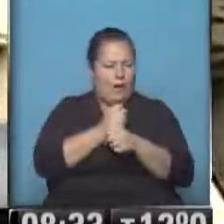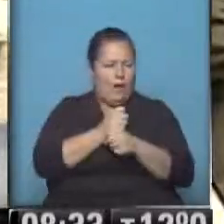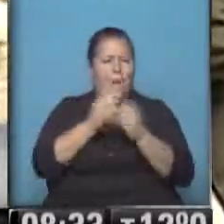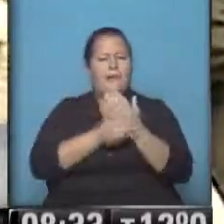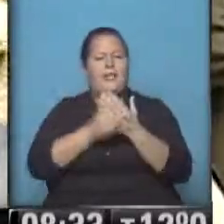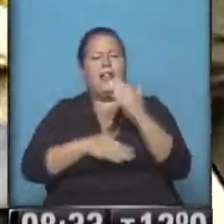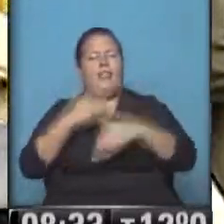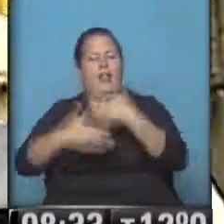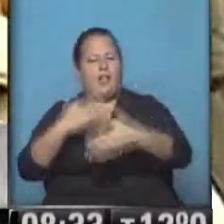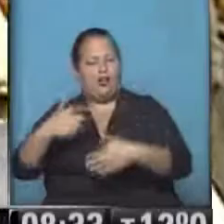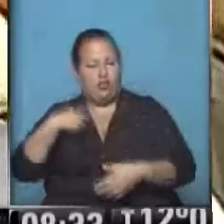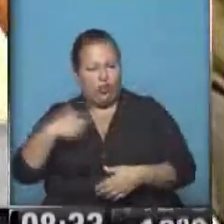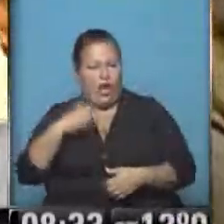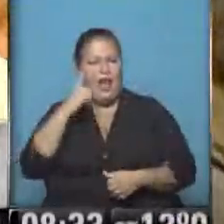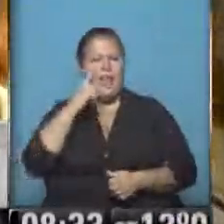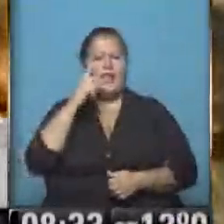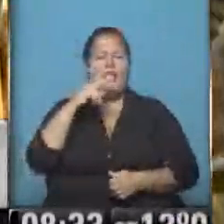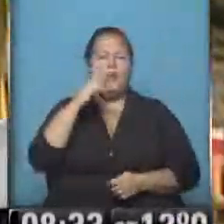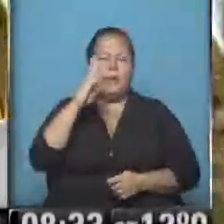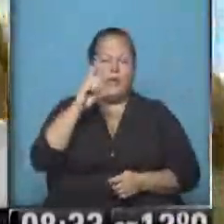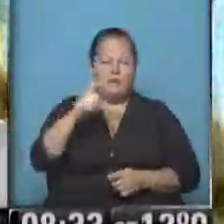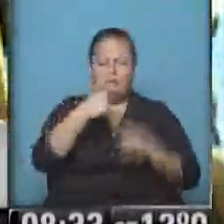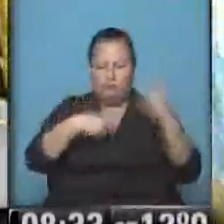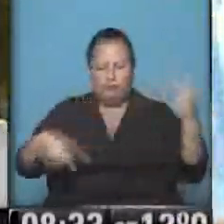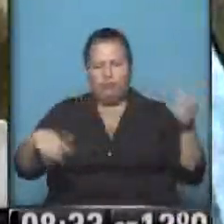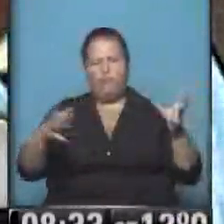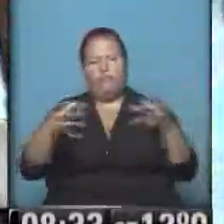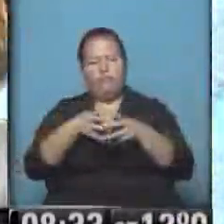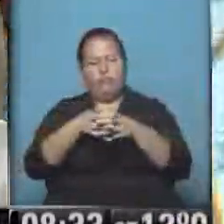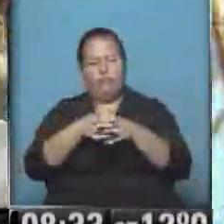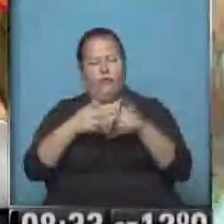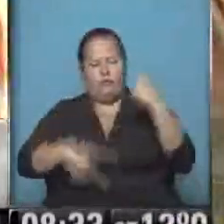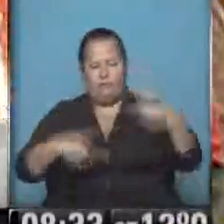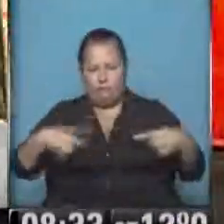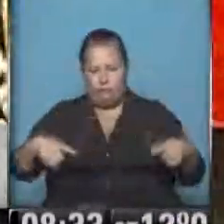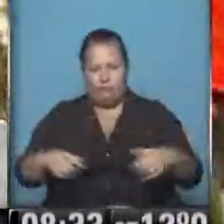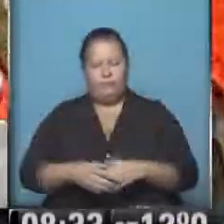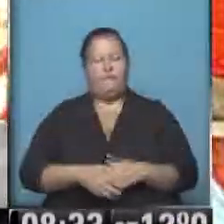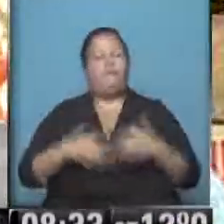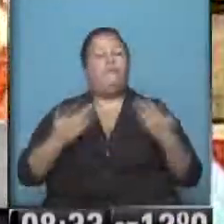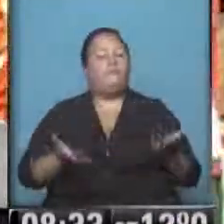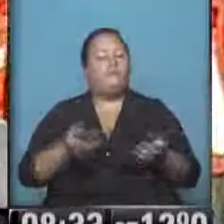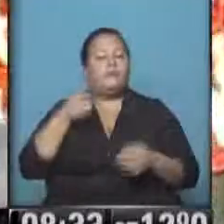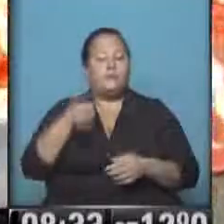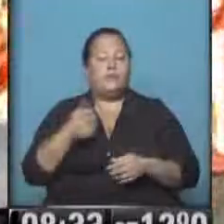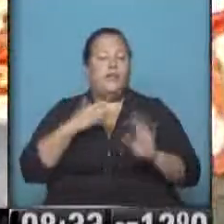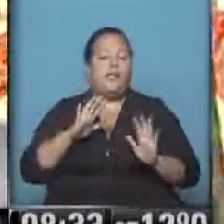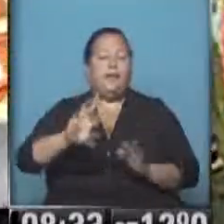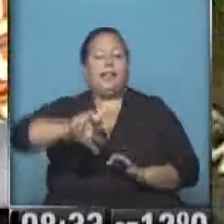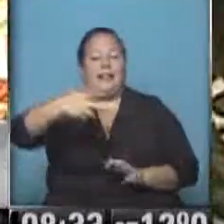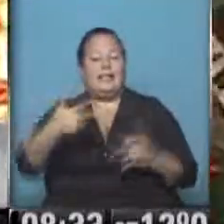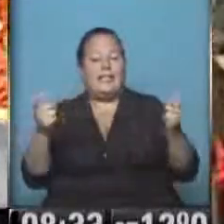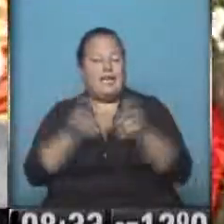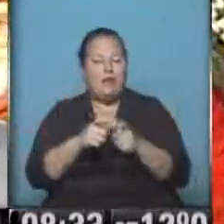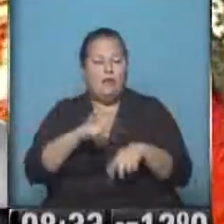de Desarrollo Social, con el IBC, la SECHI, bueno, distintos. Y bueno, esto esperando una tercera audiencia donde no